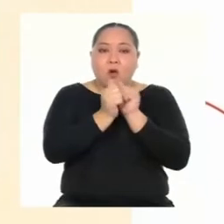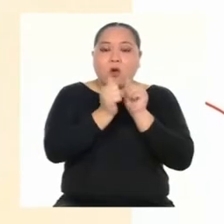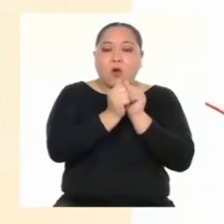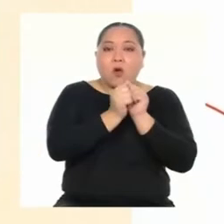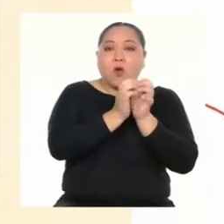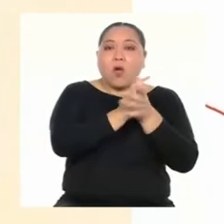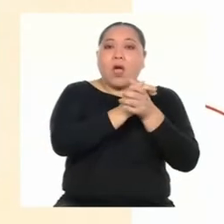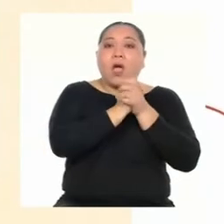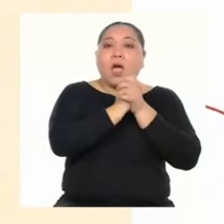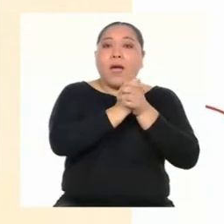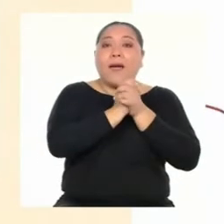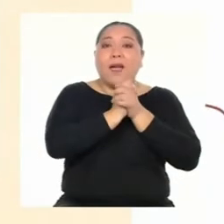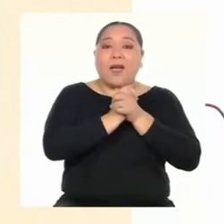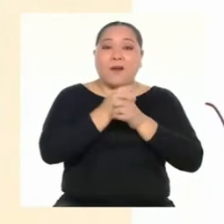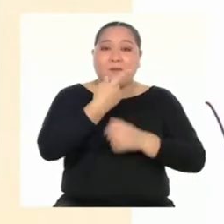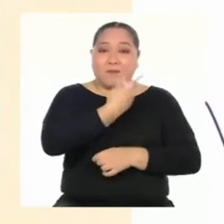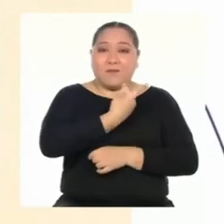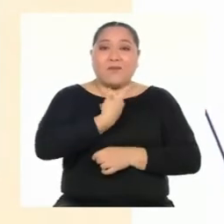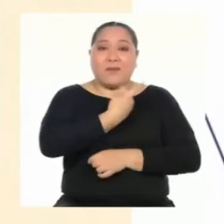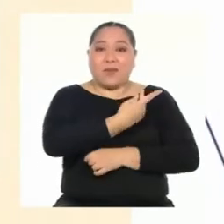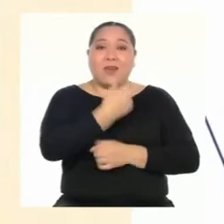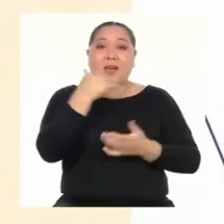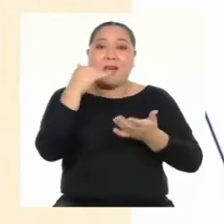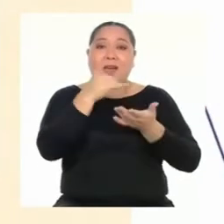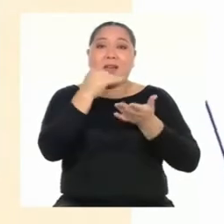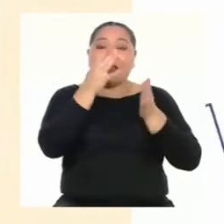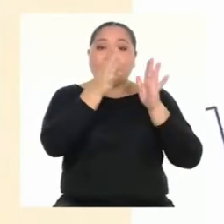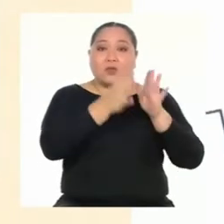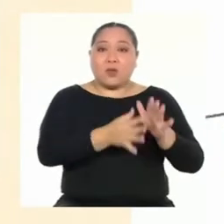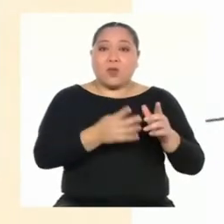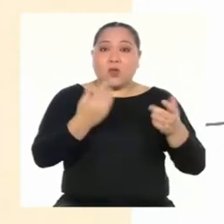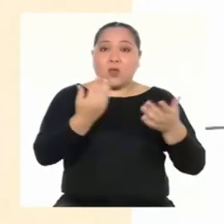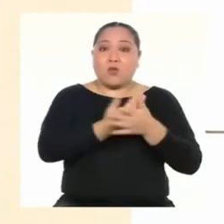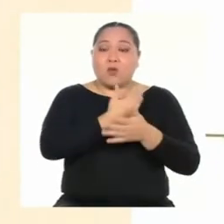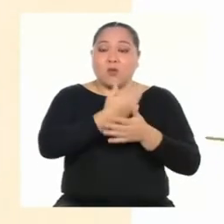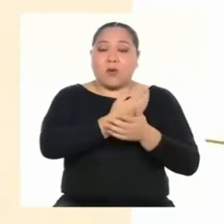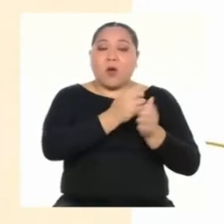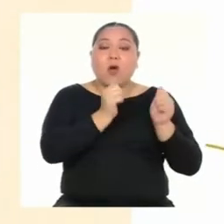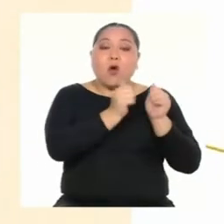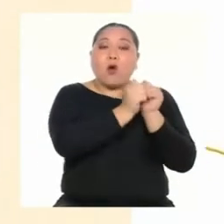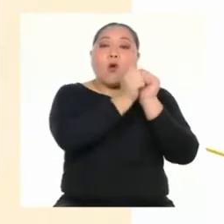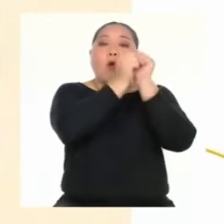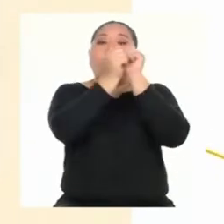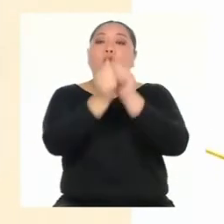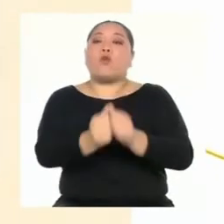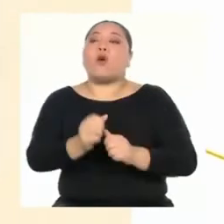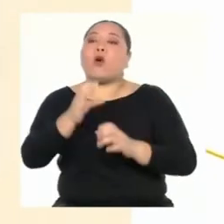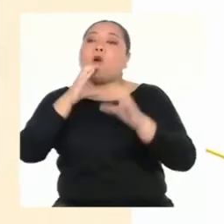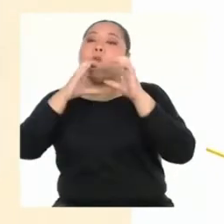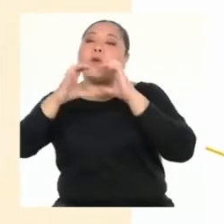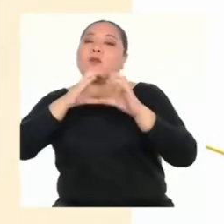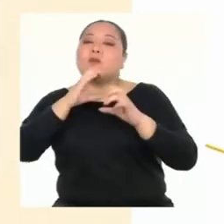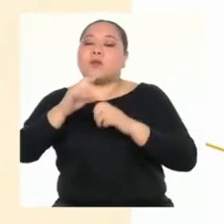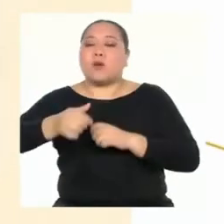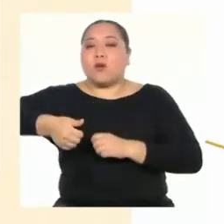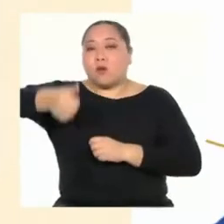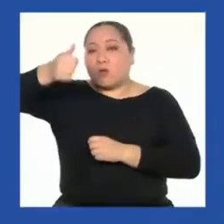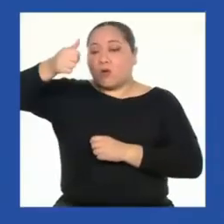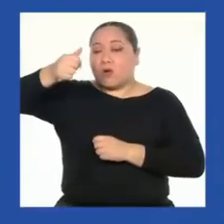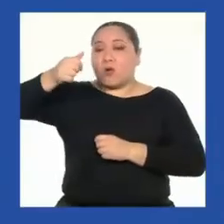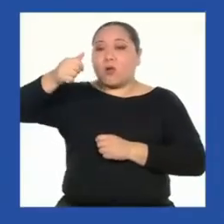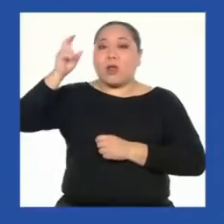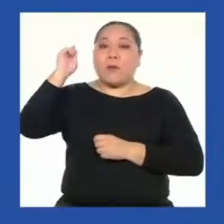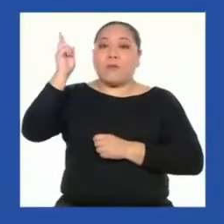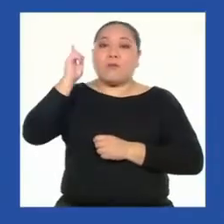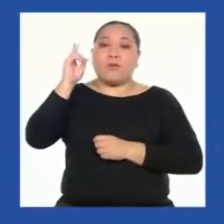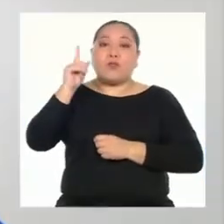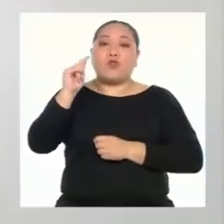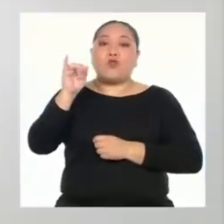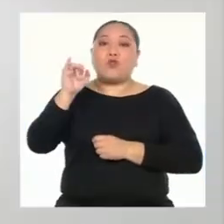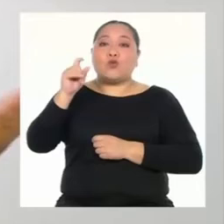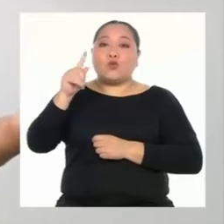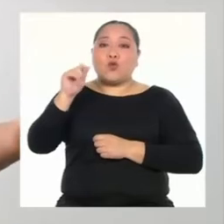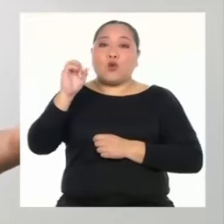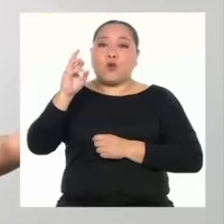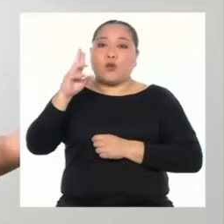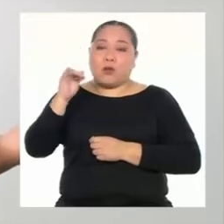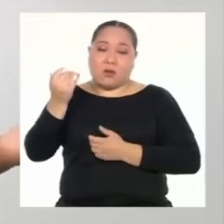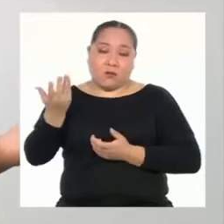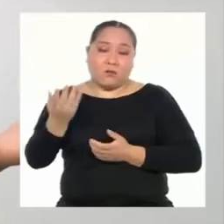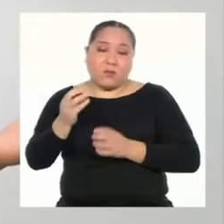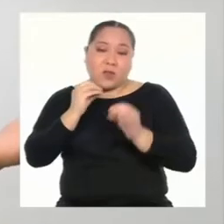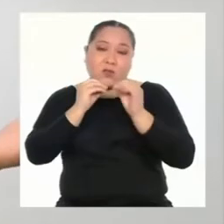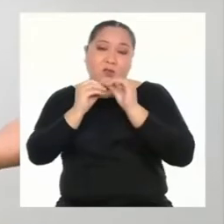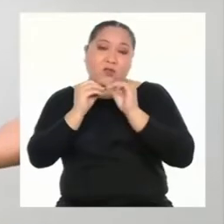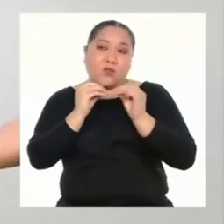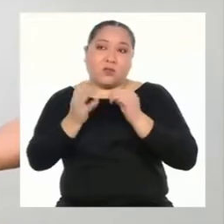amiga del estudiante nueva y juntos hablamos con la tutora para poder remediar esta situación.